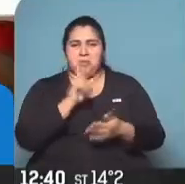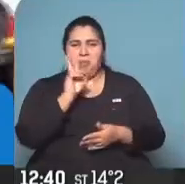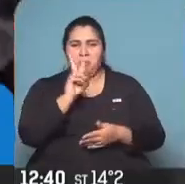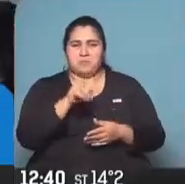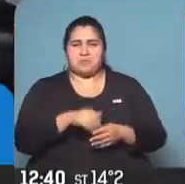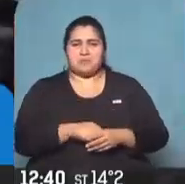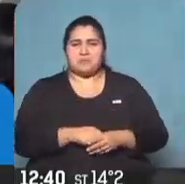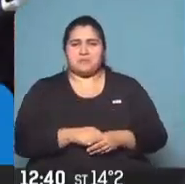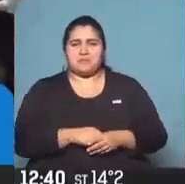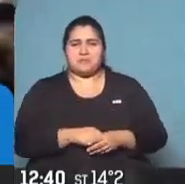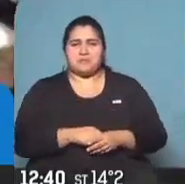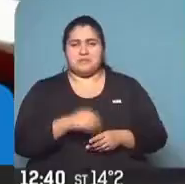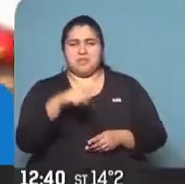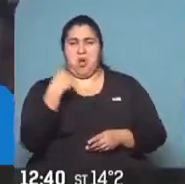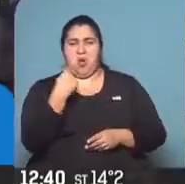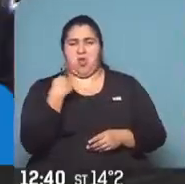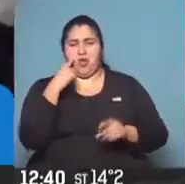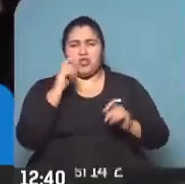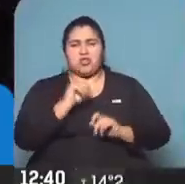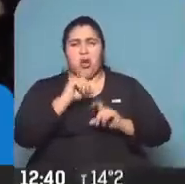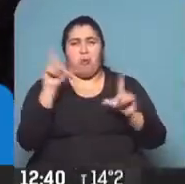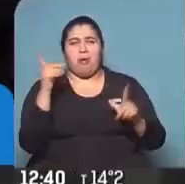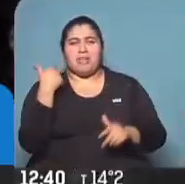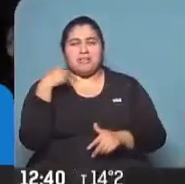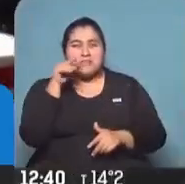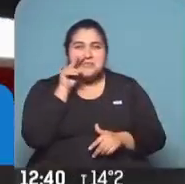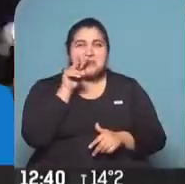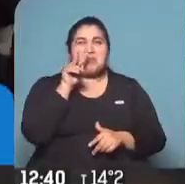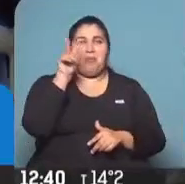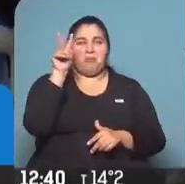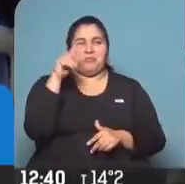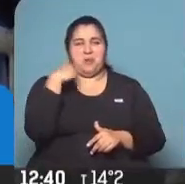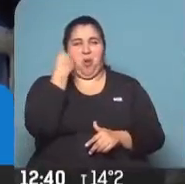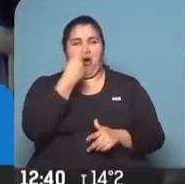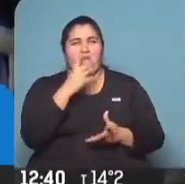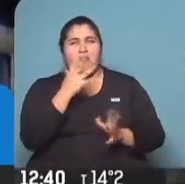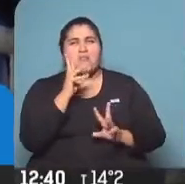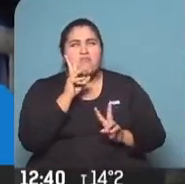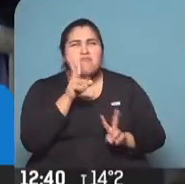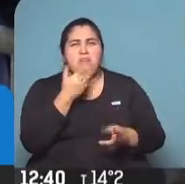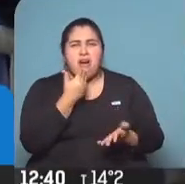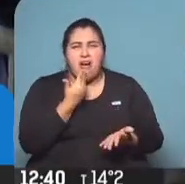para sorprender nuestra mirada para sorprender nuestro sol